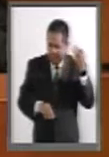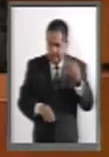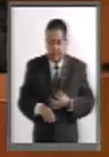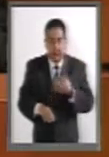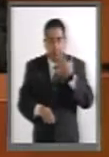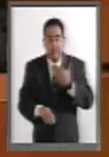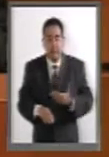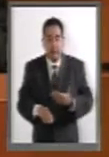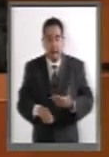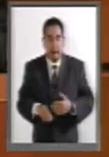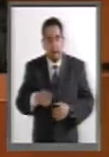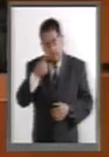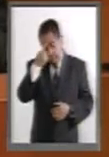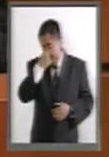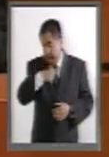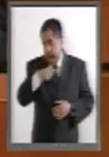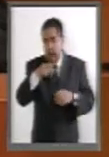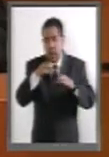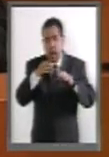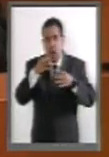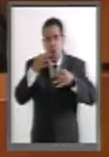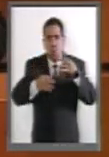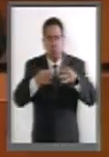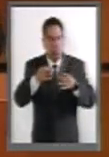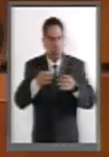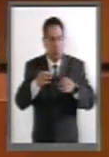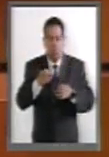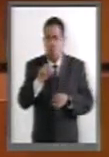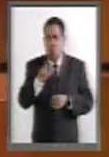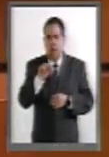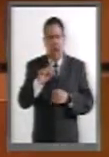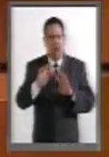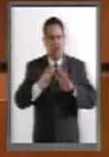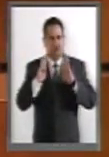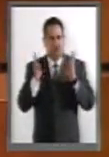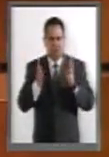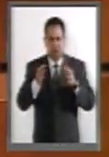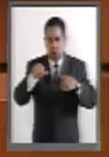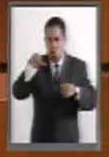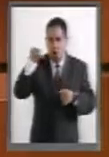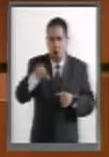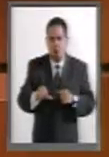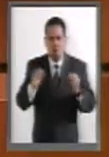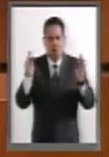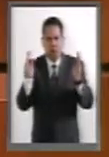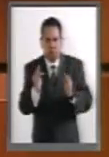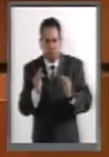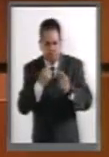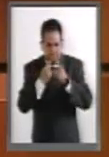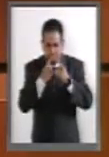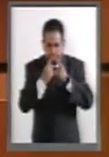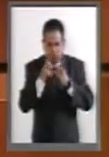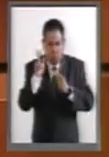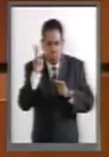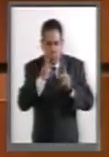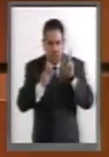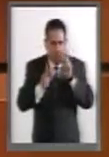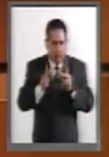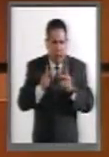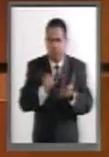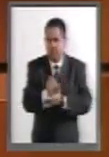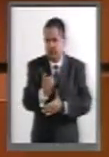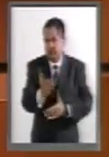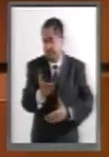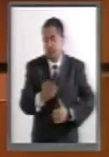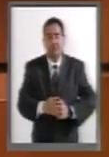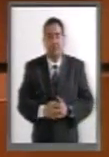implementar el juicio oral en este tipo de trámites mercantiles y con ello tener un